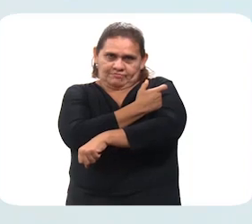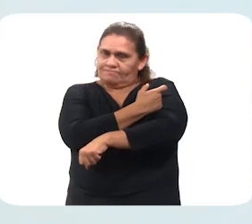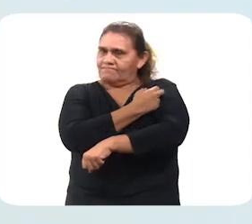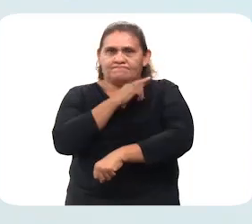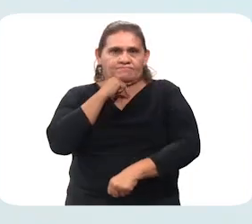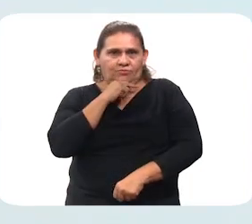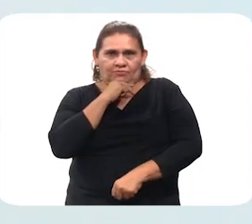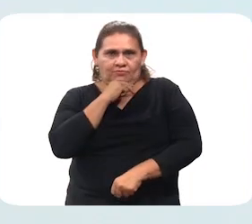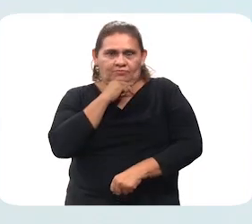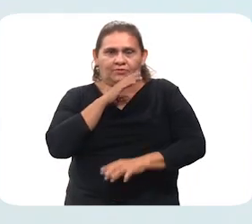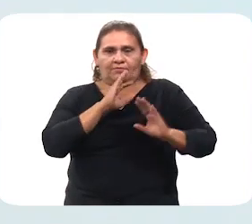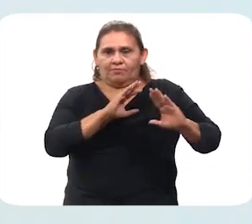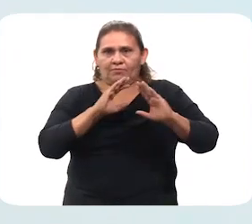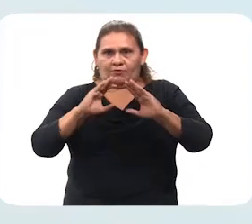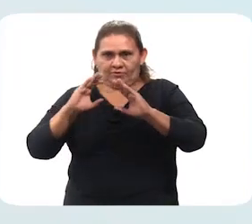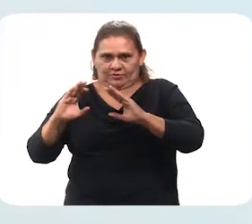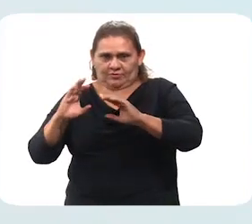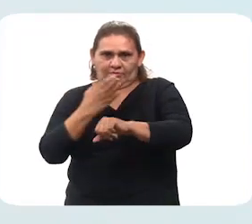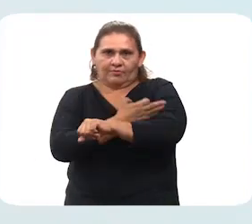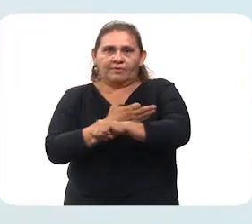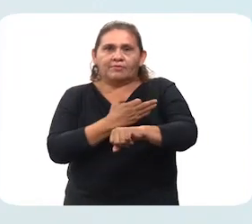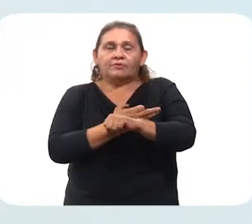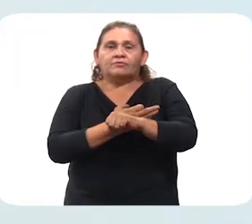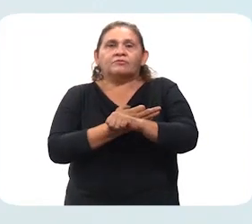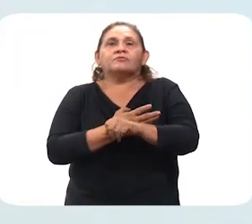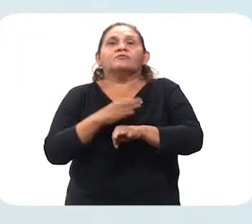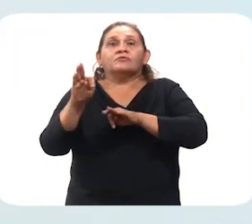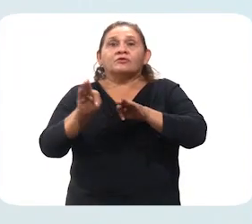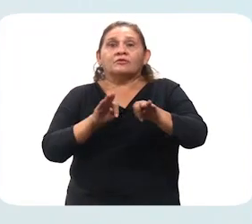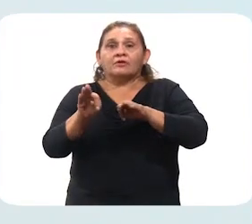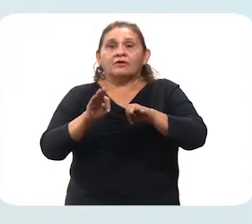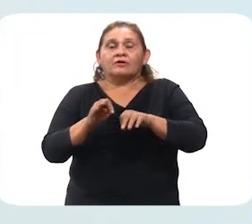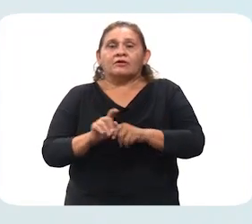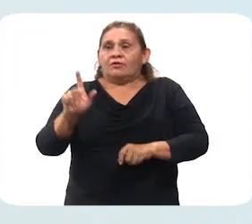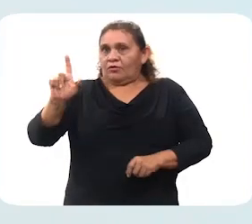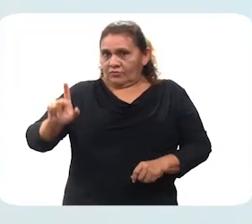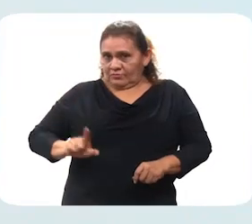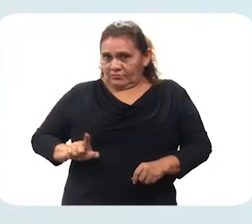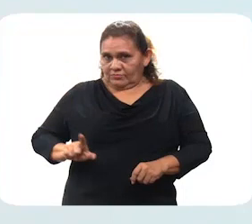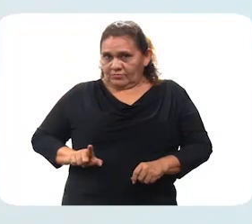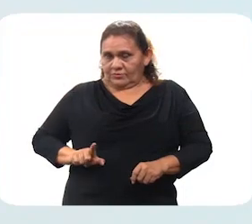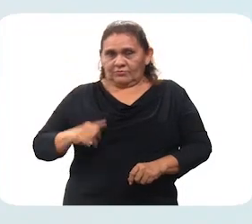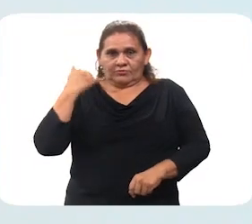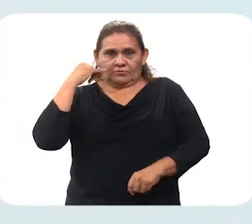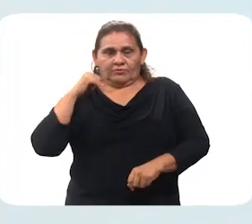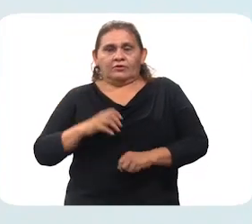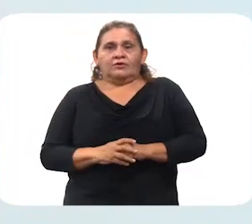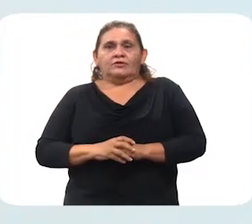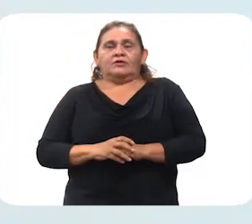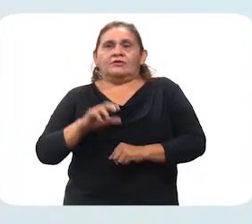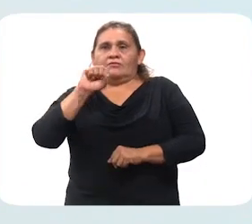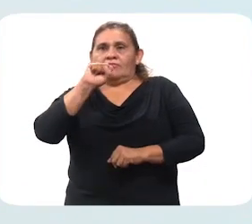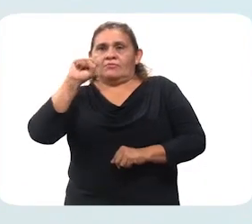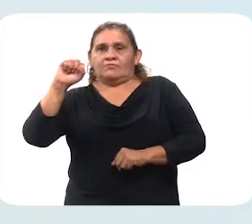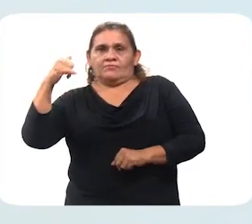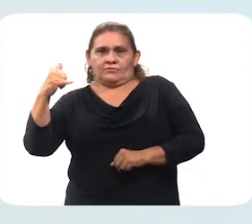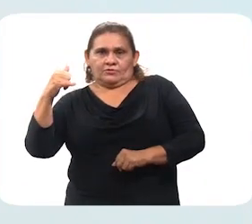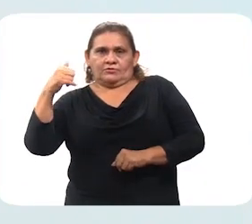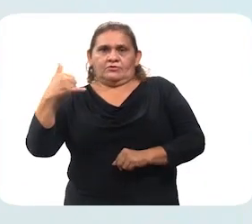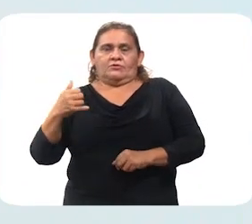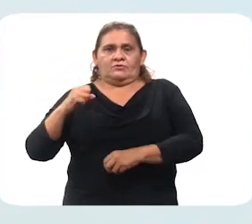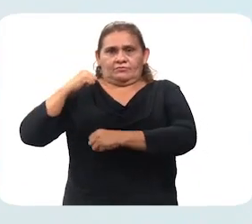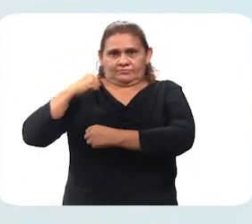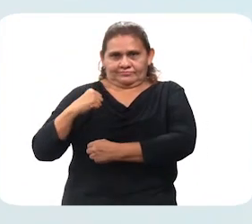salud y la de nuestras familias. Estamos trabajando de manera conjunta el Gobierno del Estado, la Secretaría del Bienestar y las Fuerzas